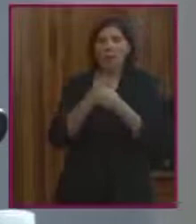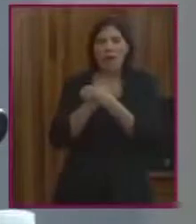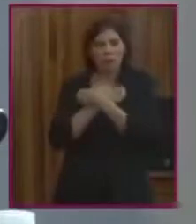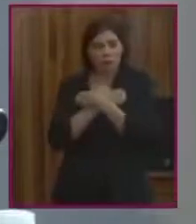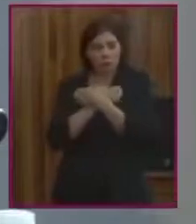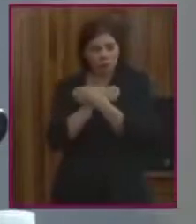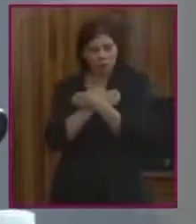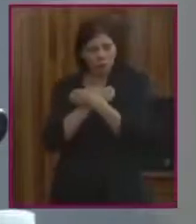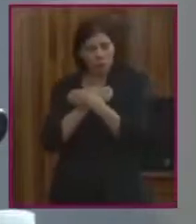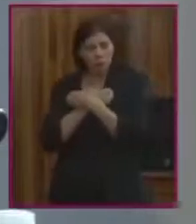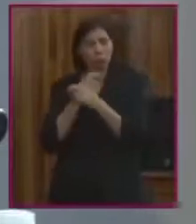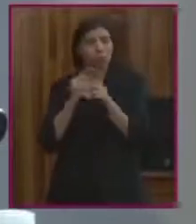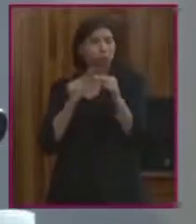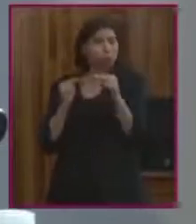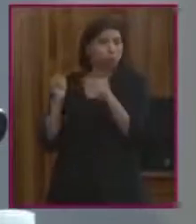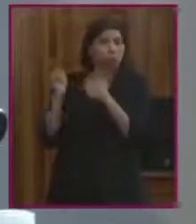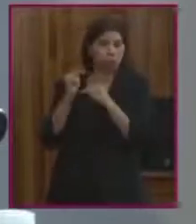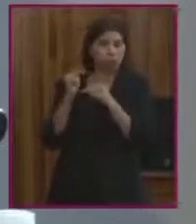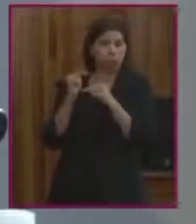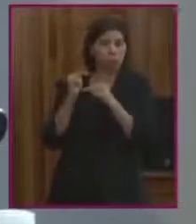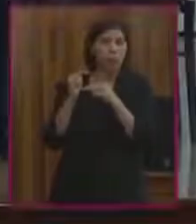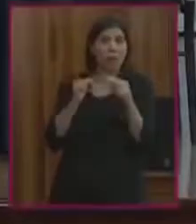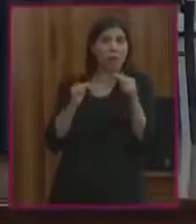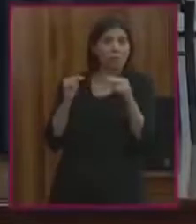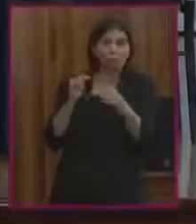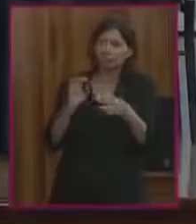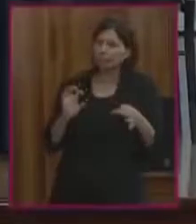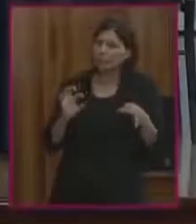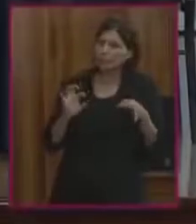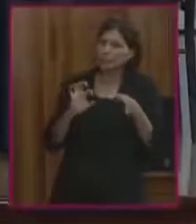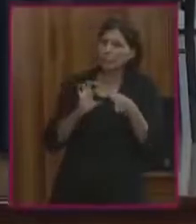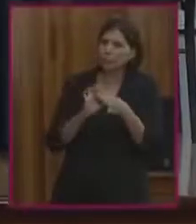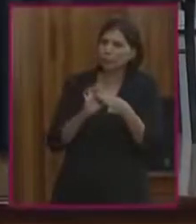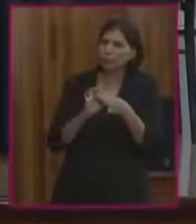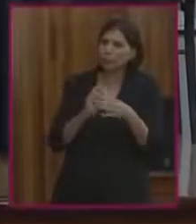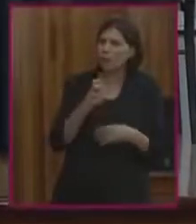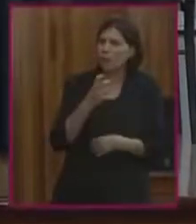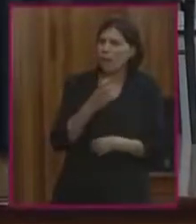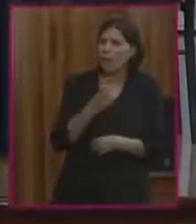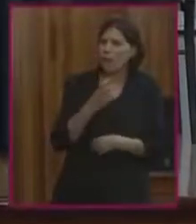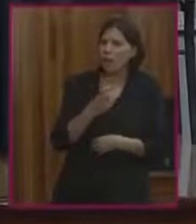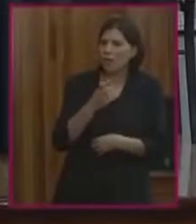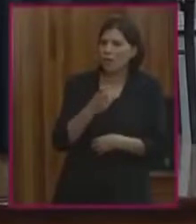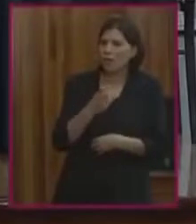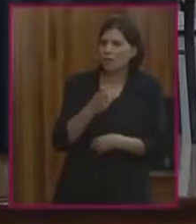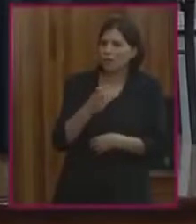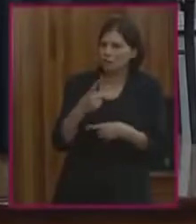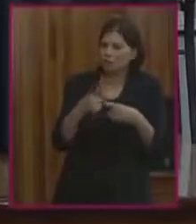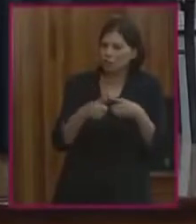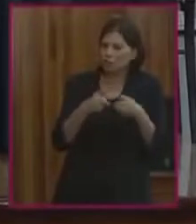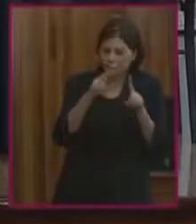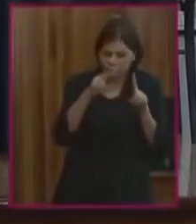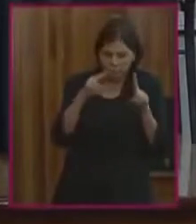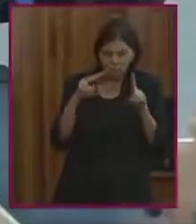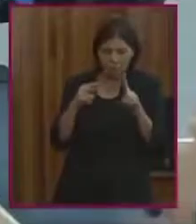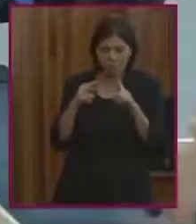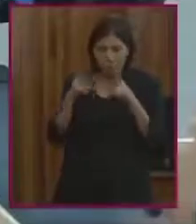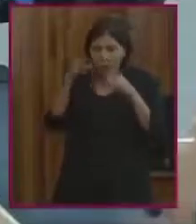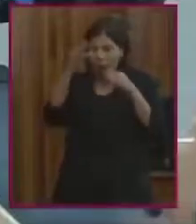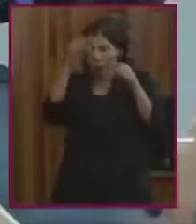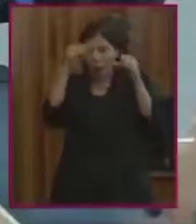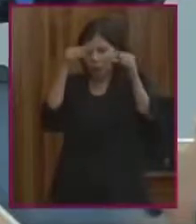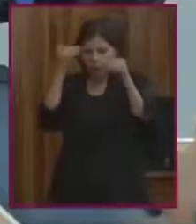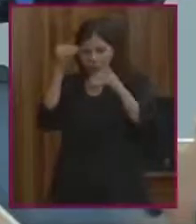posgrado. Entonces, la articulación entre los niveles tiene que llevar hacia las perspectivas de aprendizajes, procesos